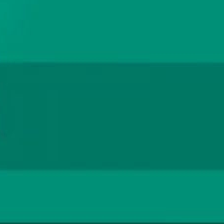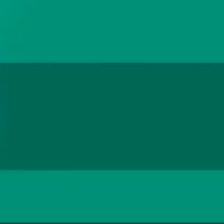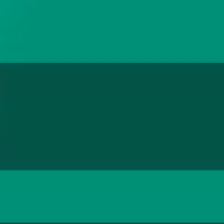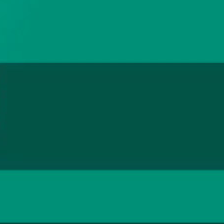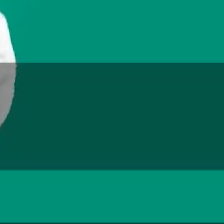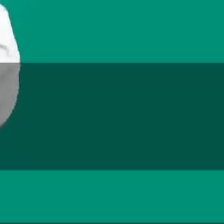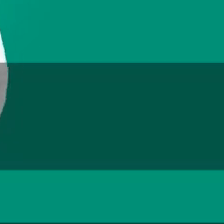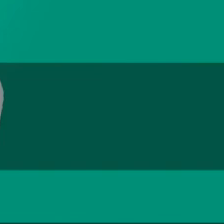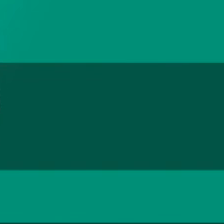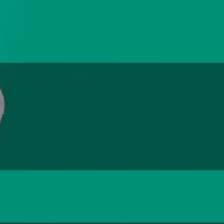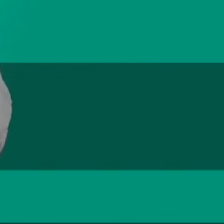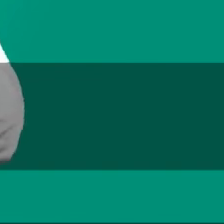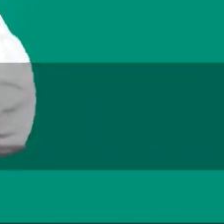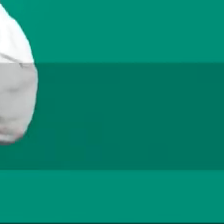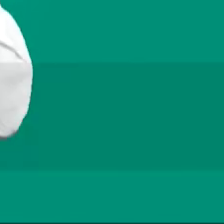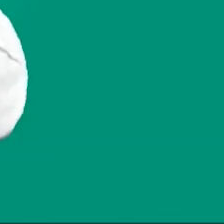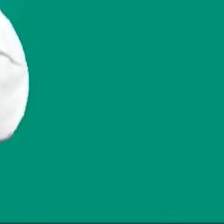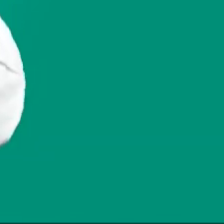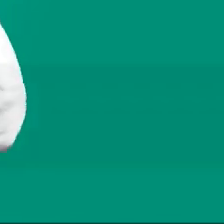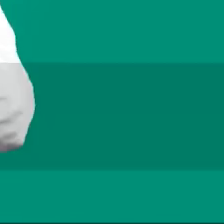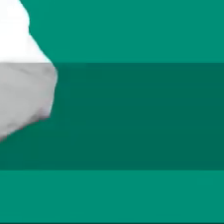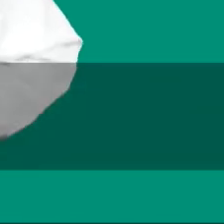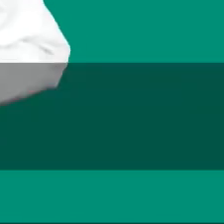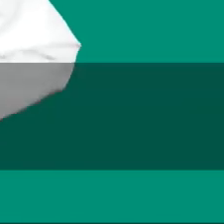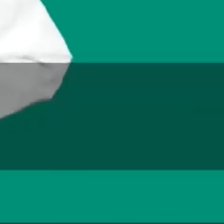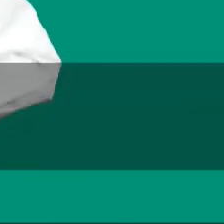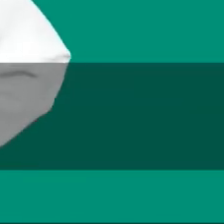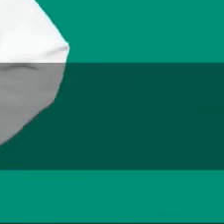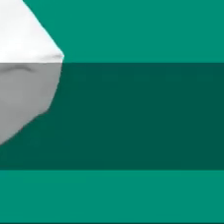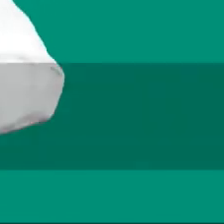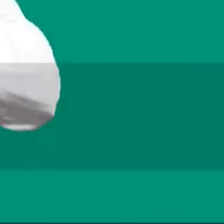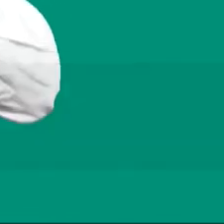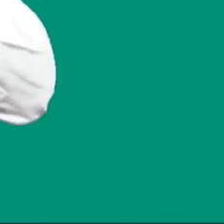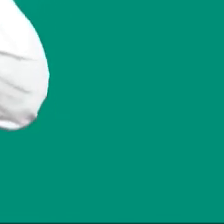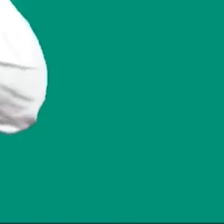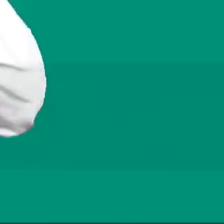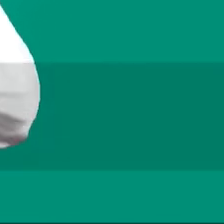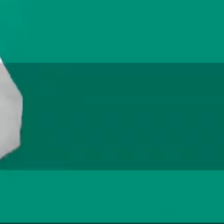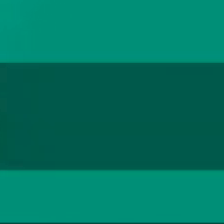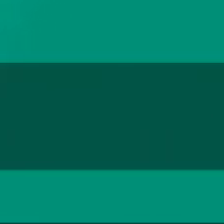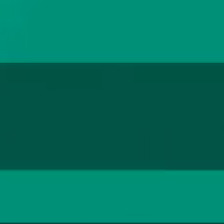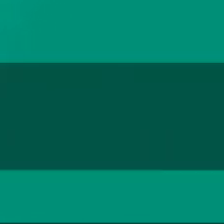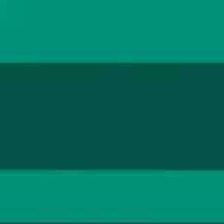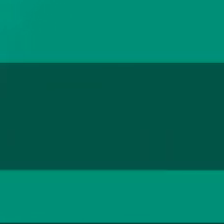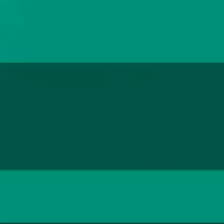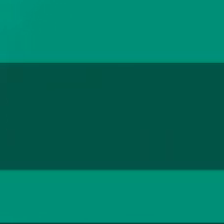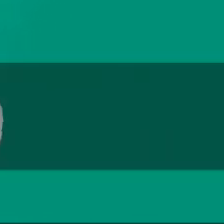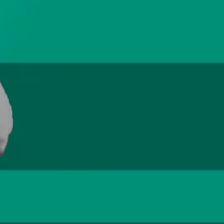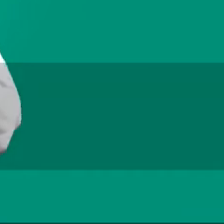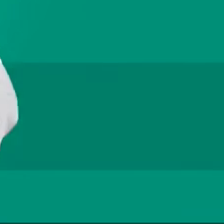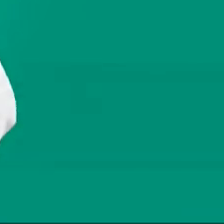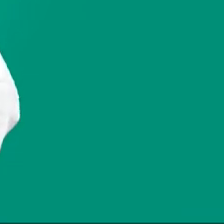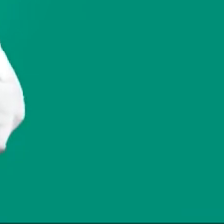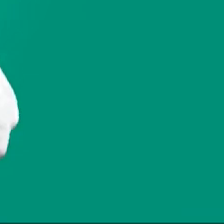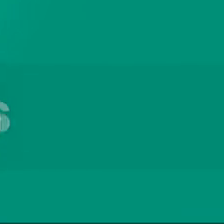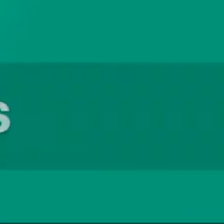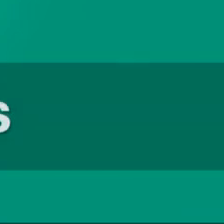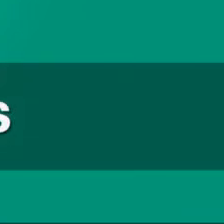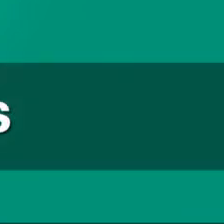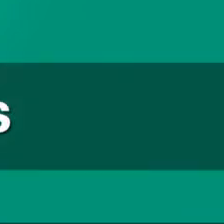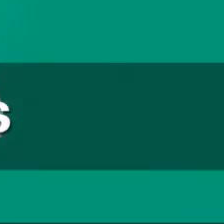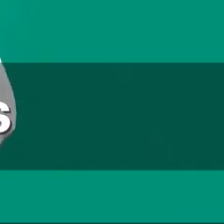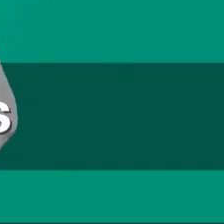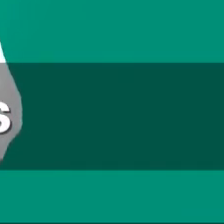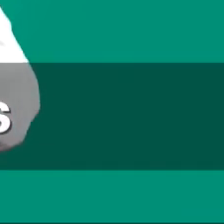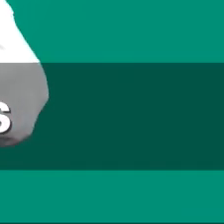Primero, deportista. Segundo, atletismo. Tercero, tenis. Cuarto,